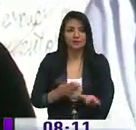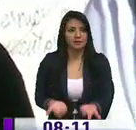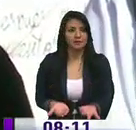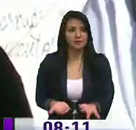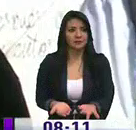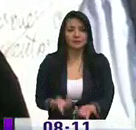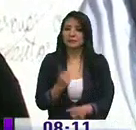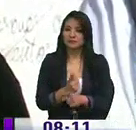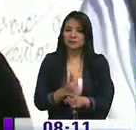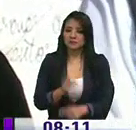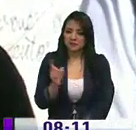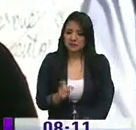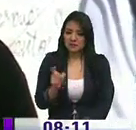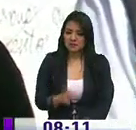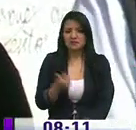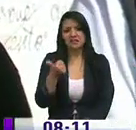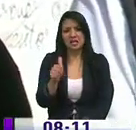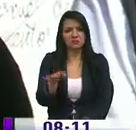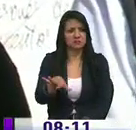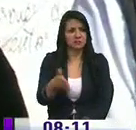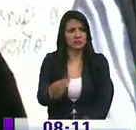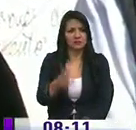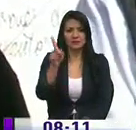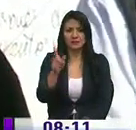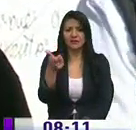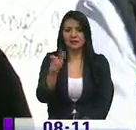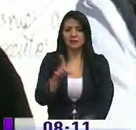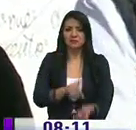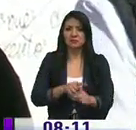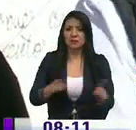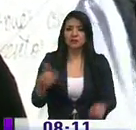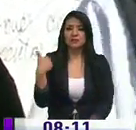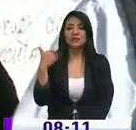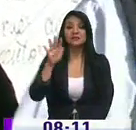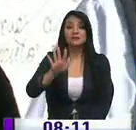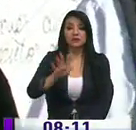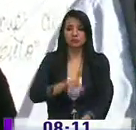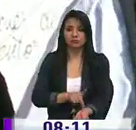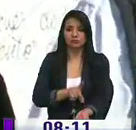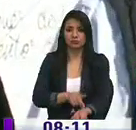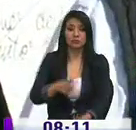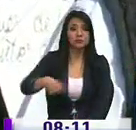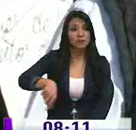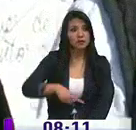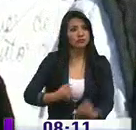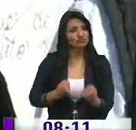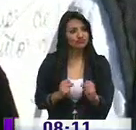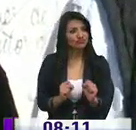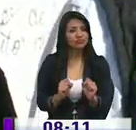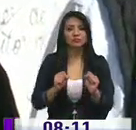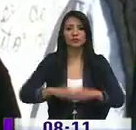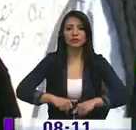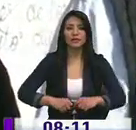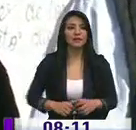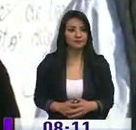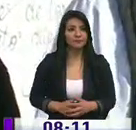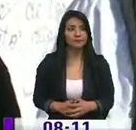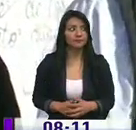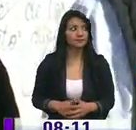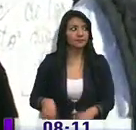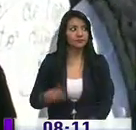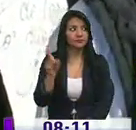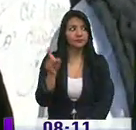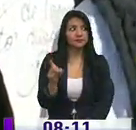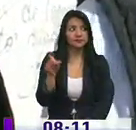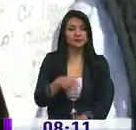tener nosotros mínimo 10 médicos, pero contamos con 5 que ellos tratan de darse abasto con toda la